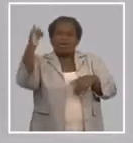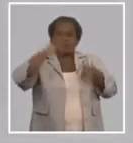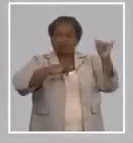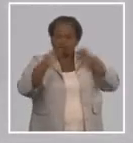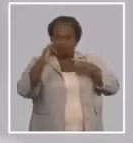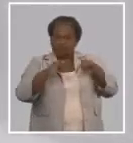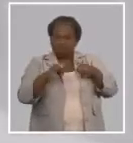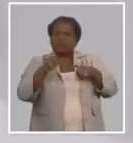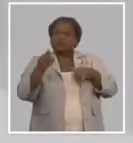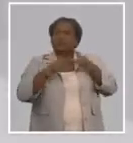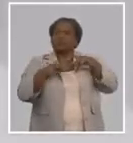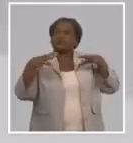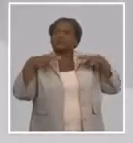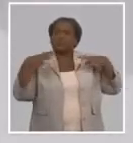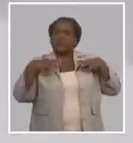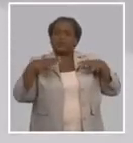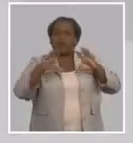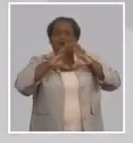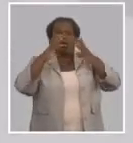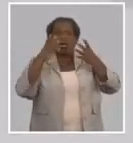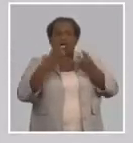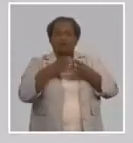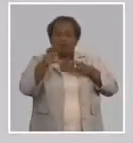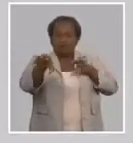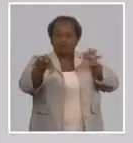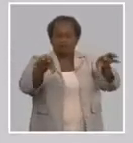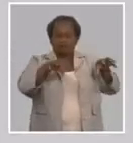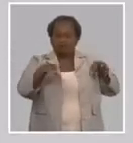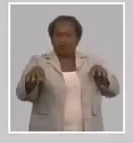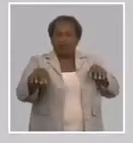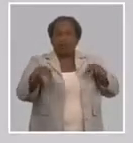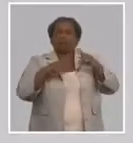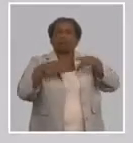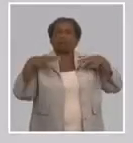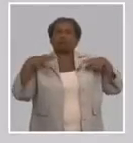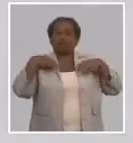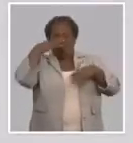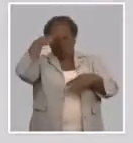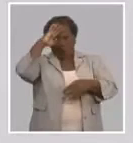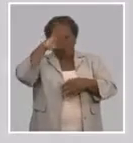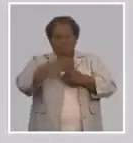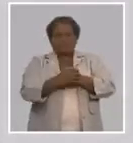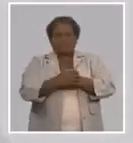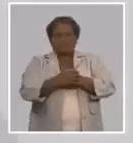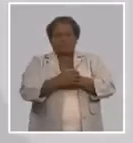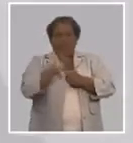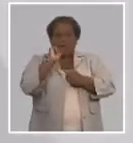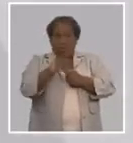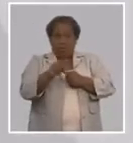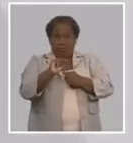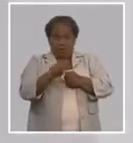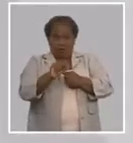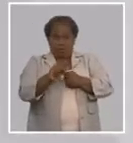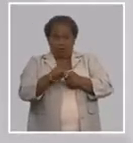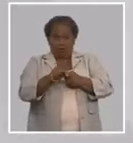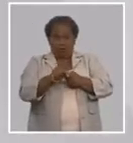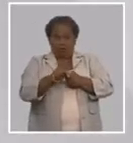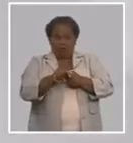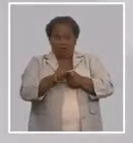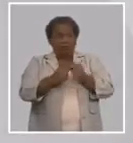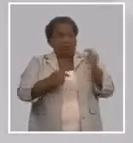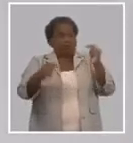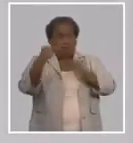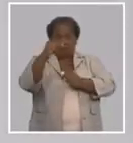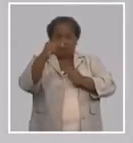turismo a todos los polos del país donde se destacó como de los